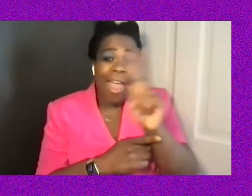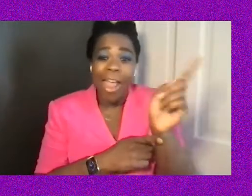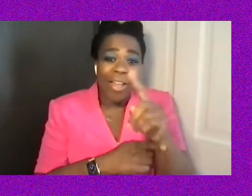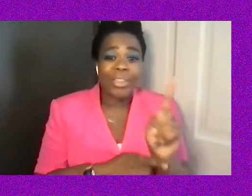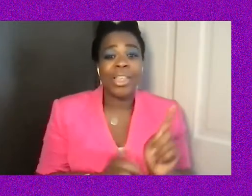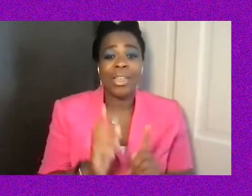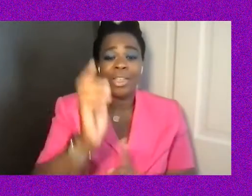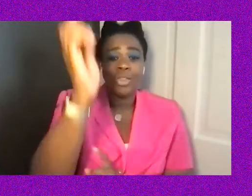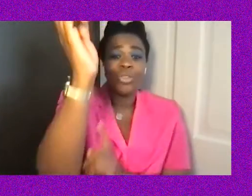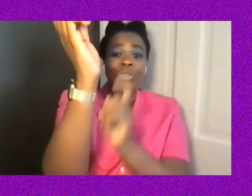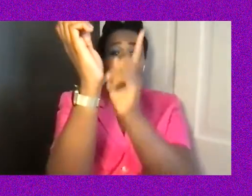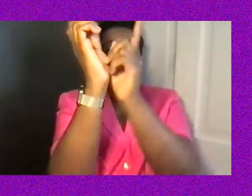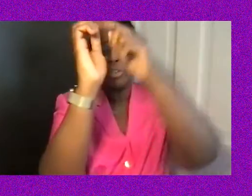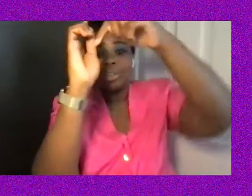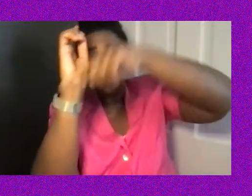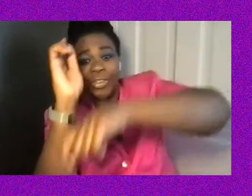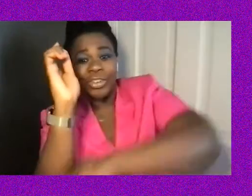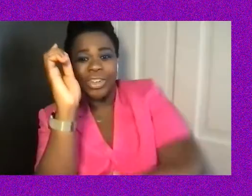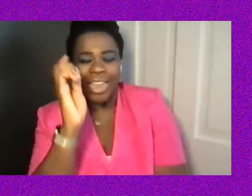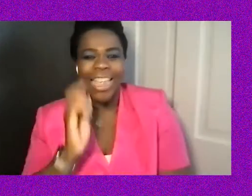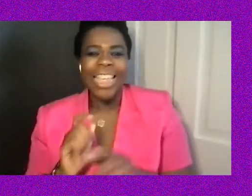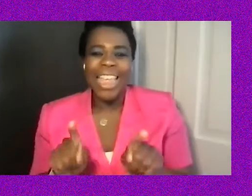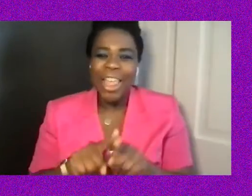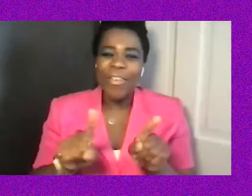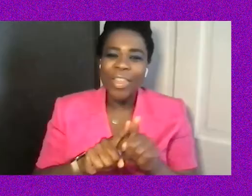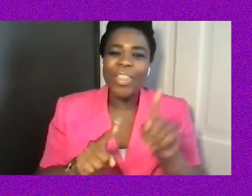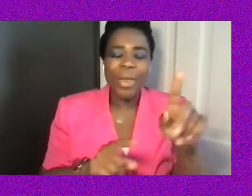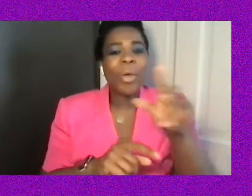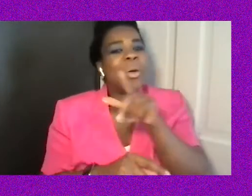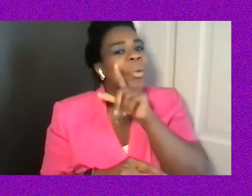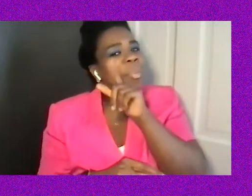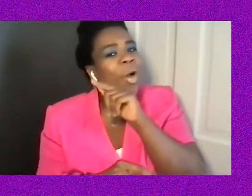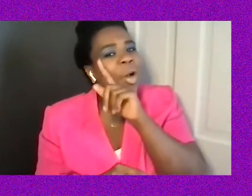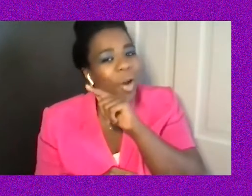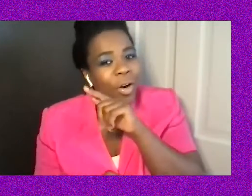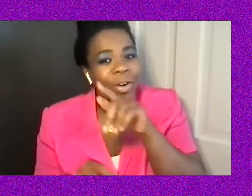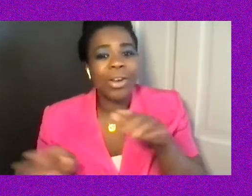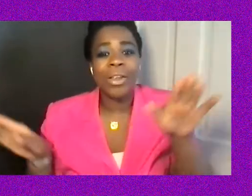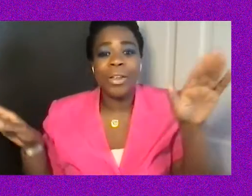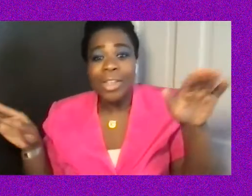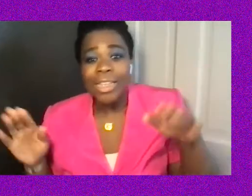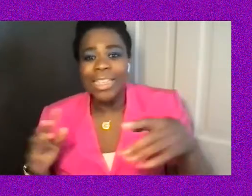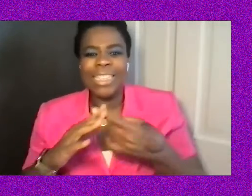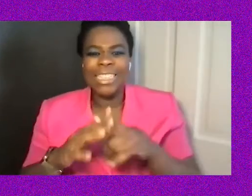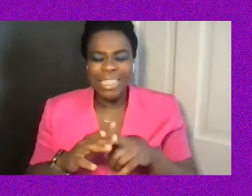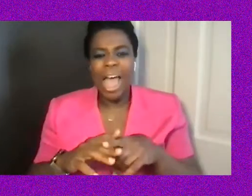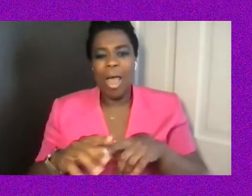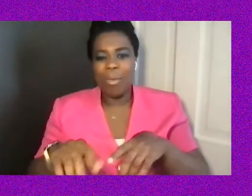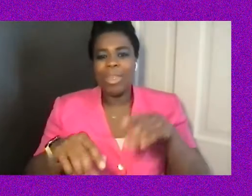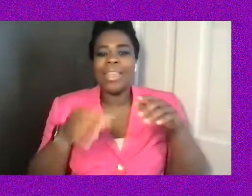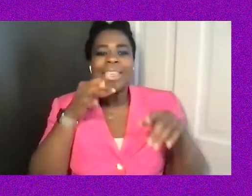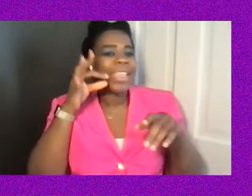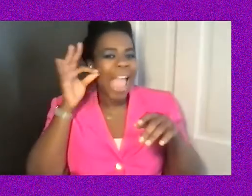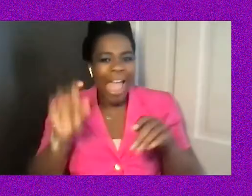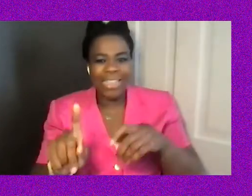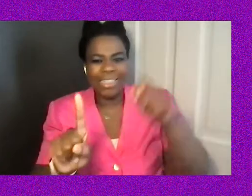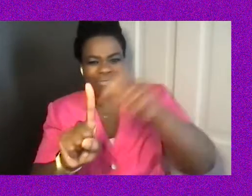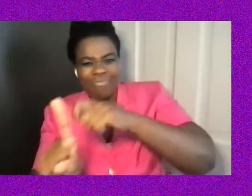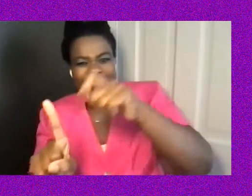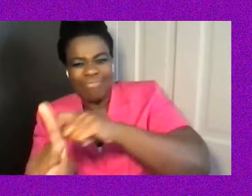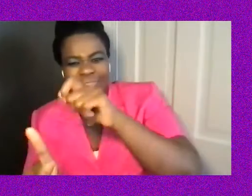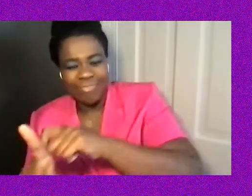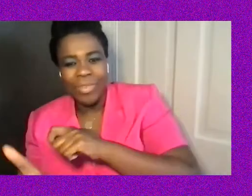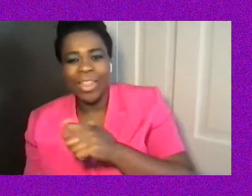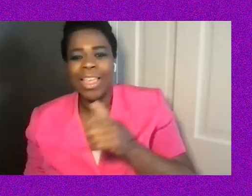cantando y los otros animales subiendo y bajando de los árboles y también los aves que puede ser que tienen